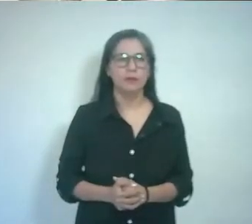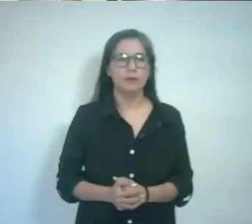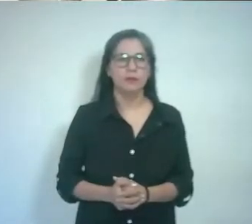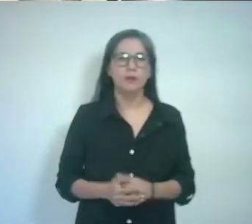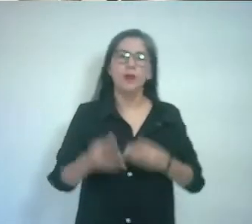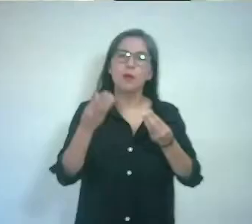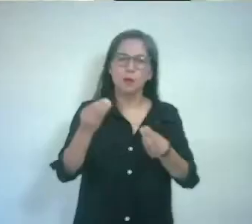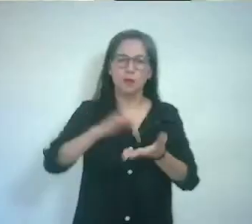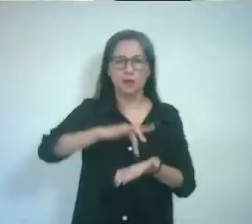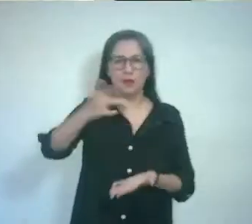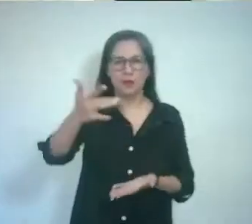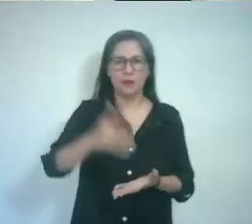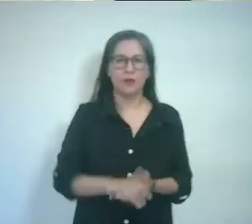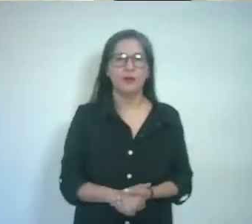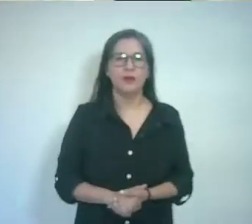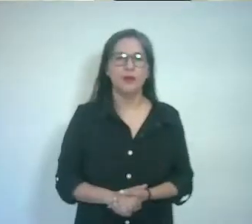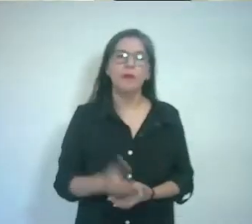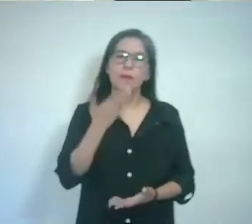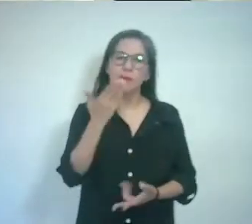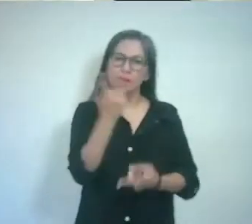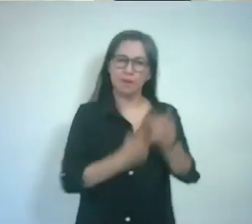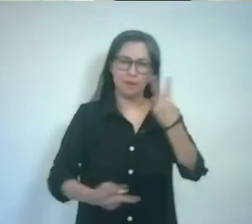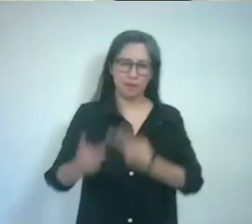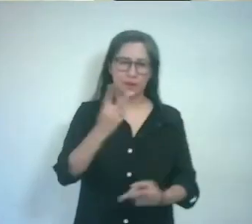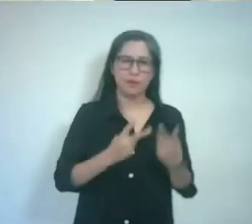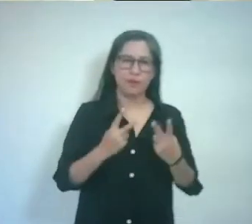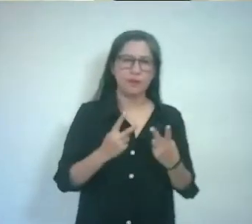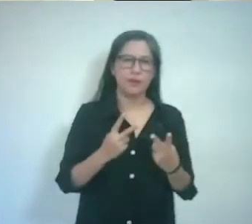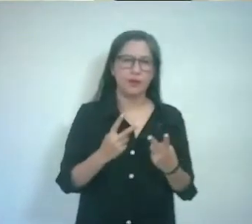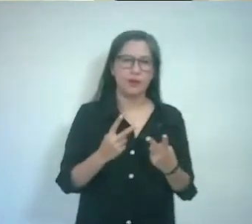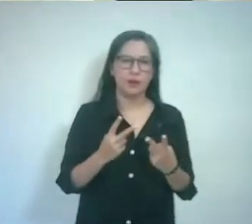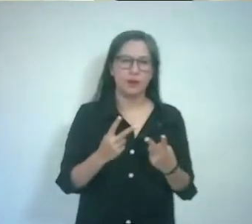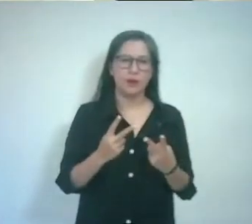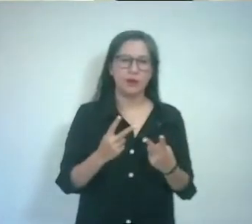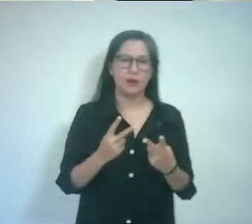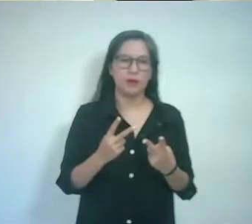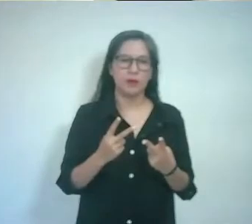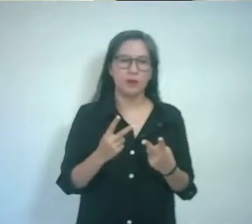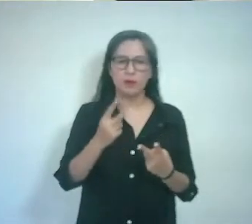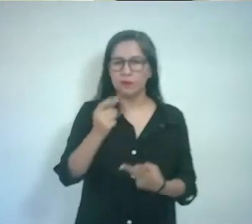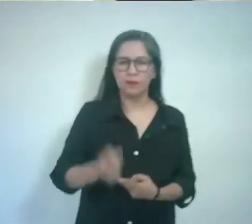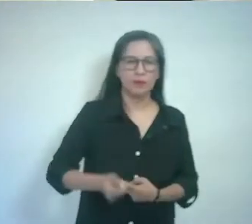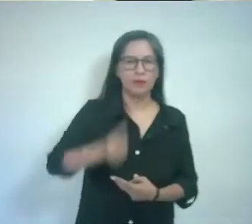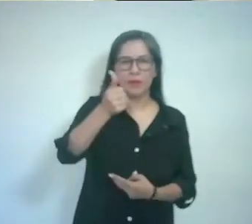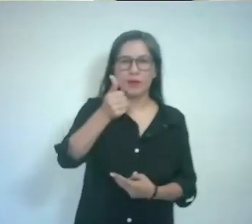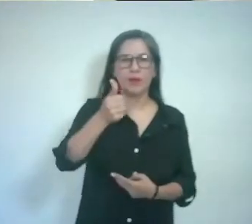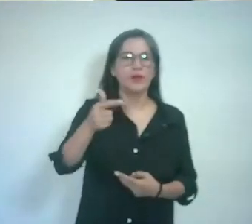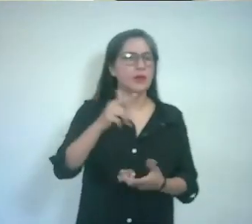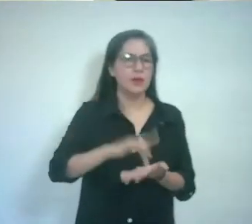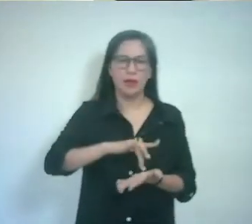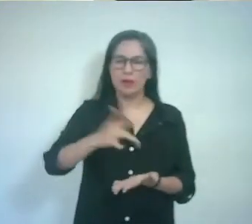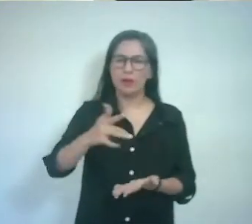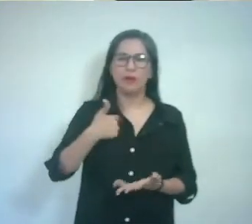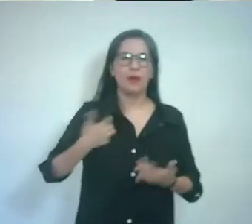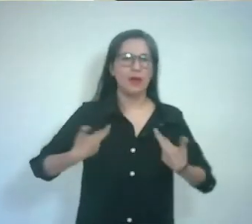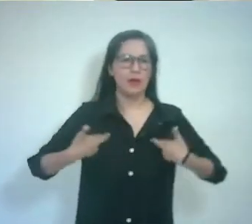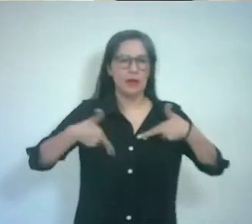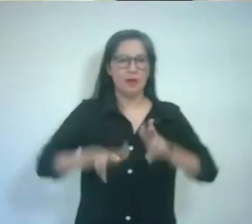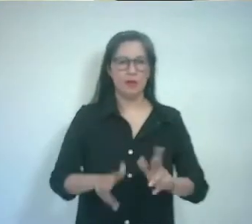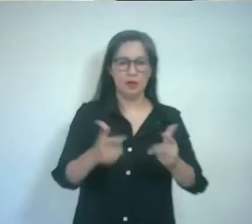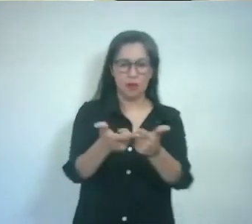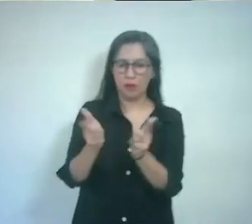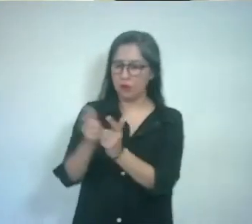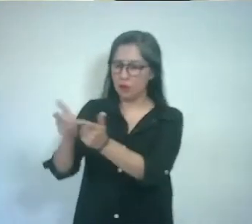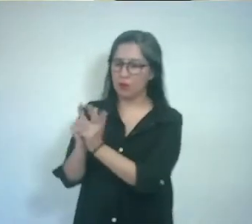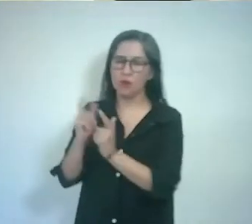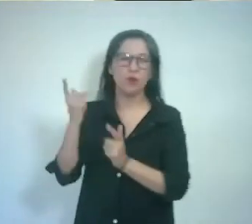Muchas gracias. Bienvenidas, bienvenidos. Saludo en primer lugar y con mucho respeto a las representaciones partidistas